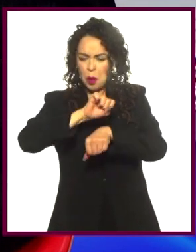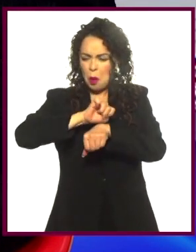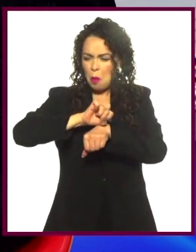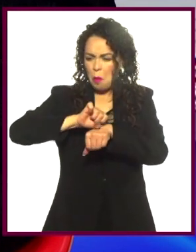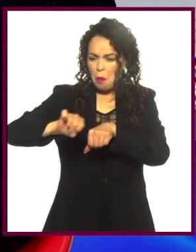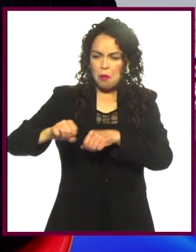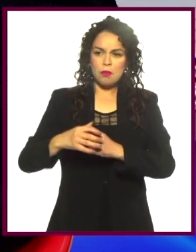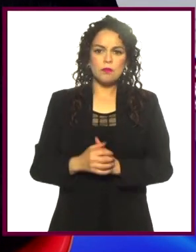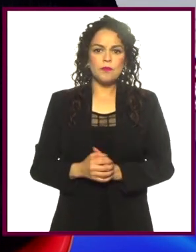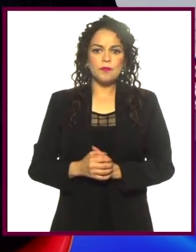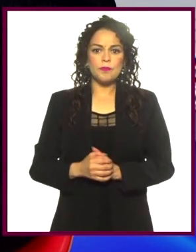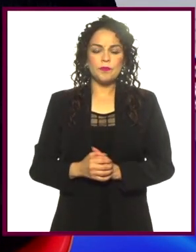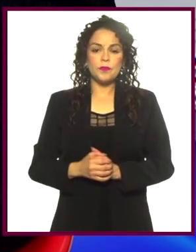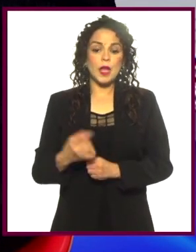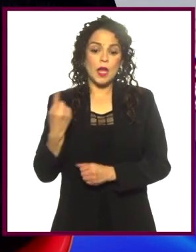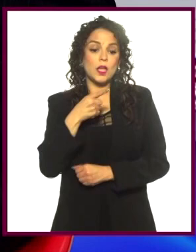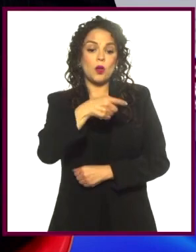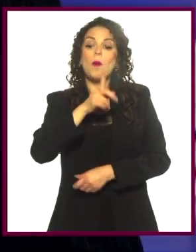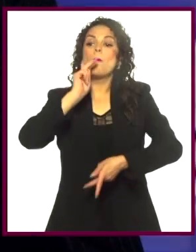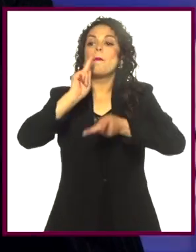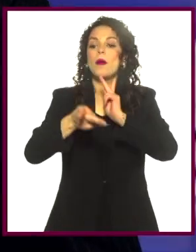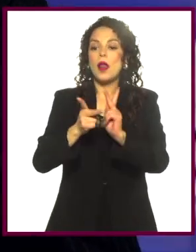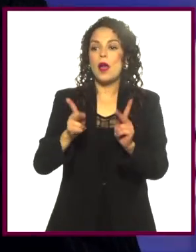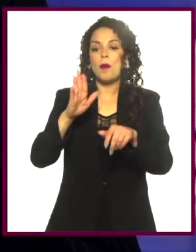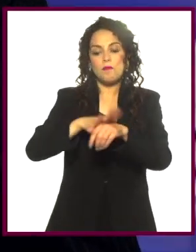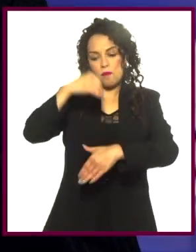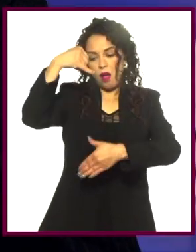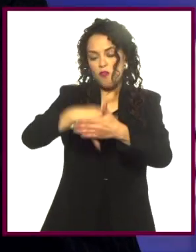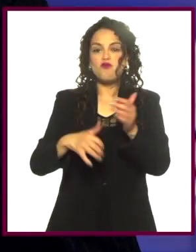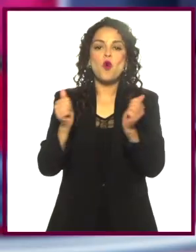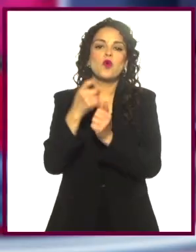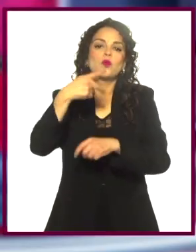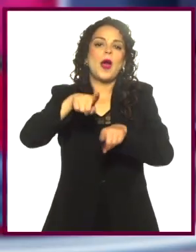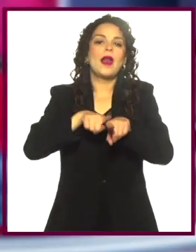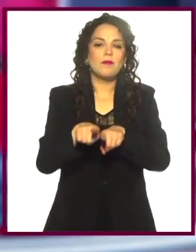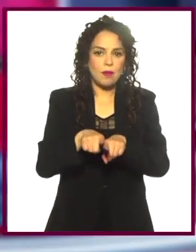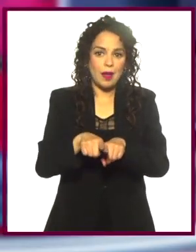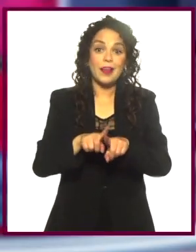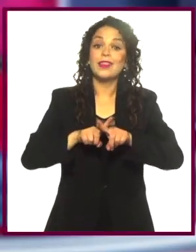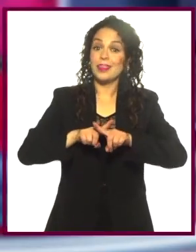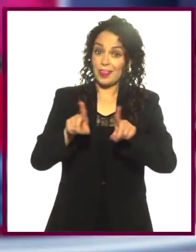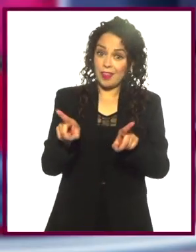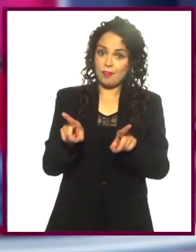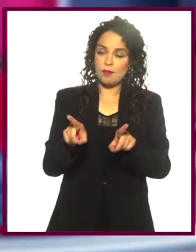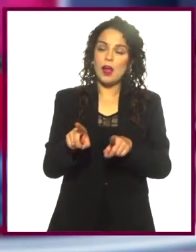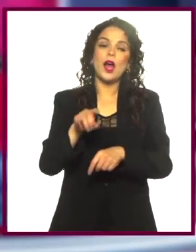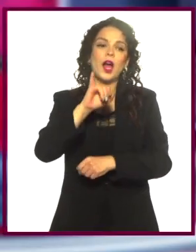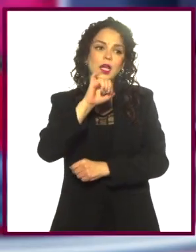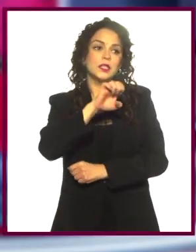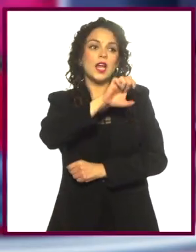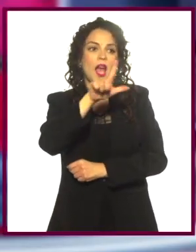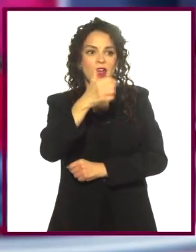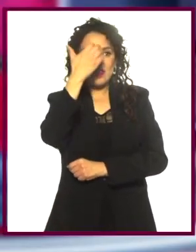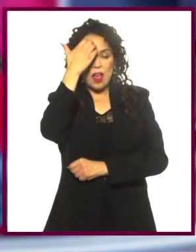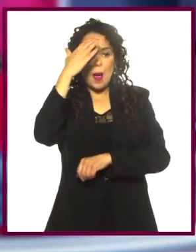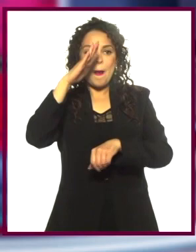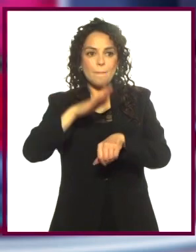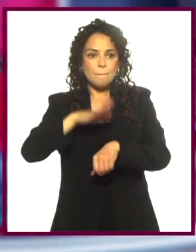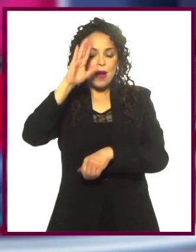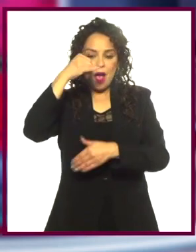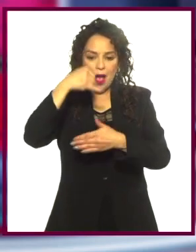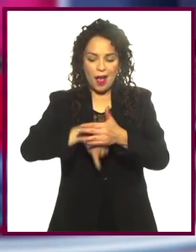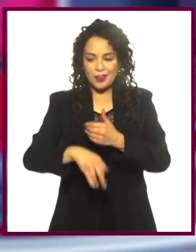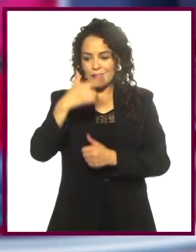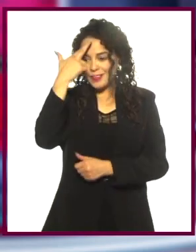superficial, a que si se lo cuenta a su hermana. Claro, ella tal vez conocería mejor la razón. Y como me